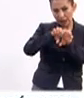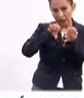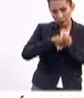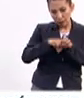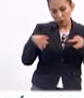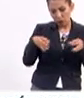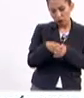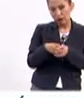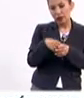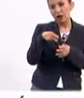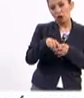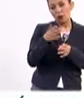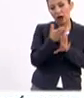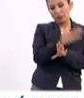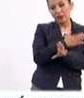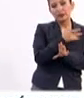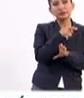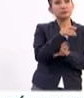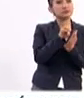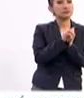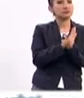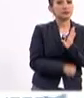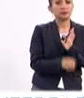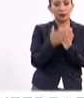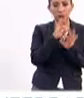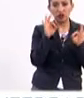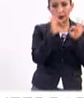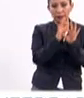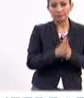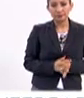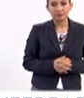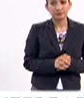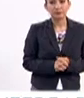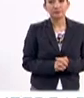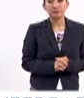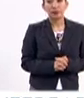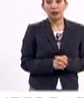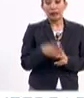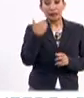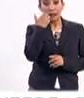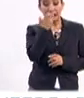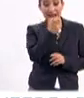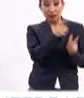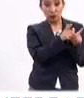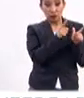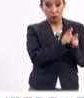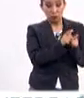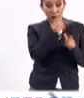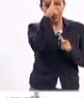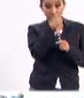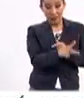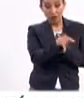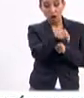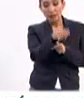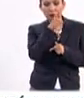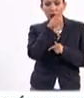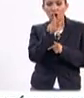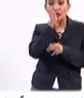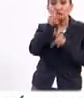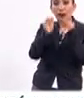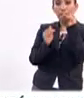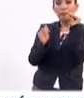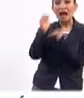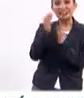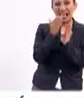equipos de conjunto que son muy importantes. La intención de la delegación azteca será mejorar el